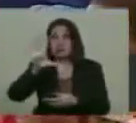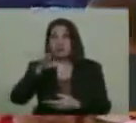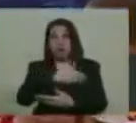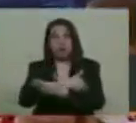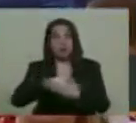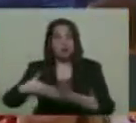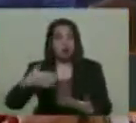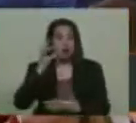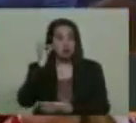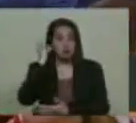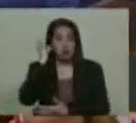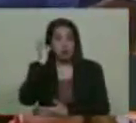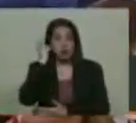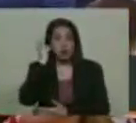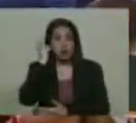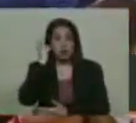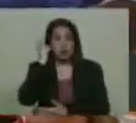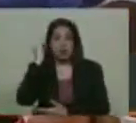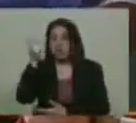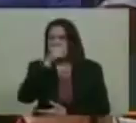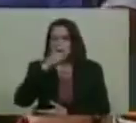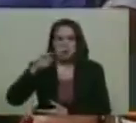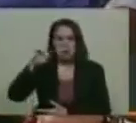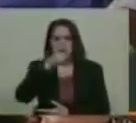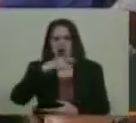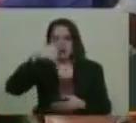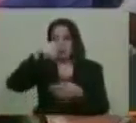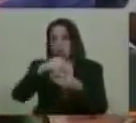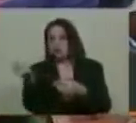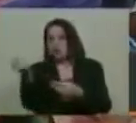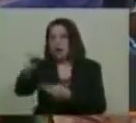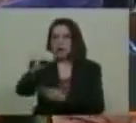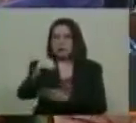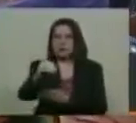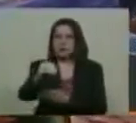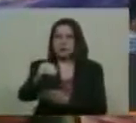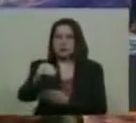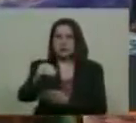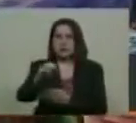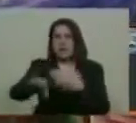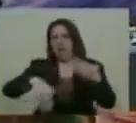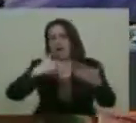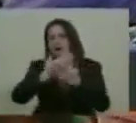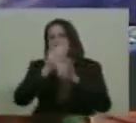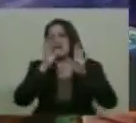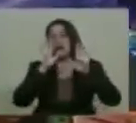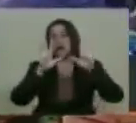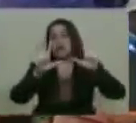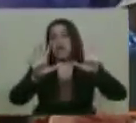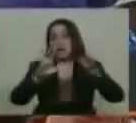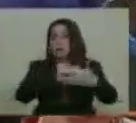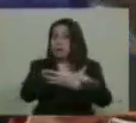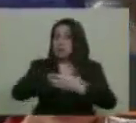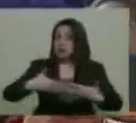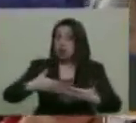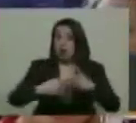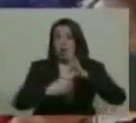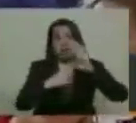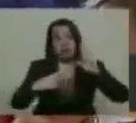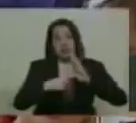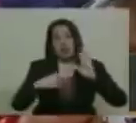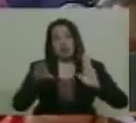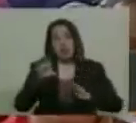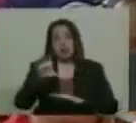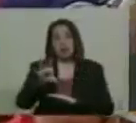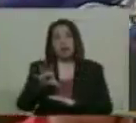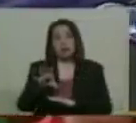5 millones de mujeres que busquen un voto más para llegar a los 10 millones que le debemos a nuestra patria.